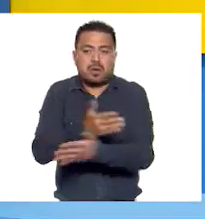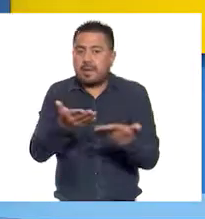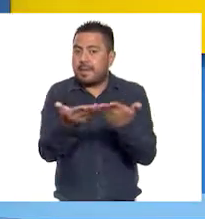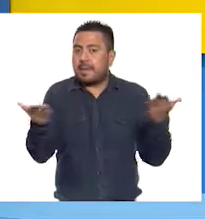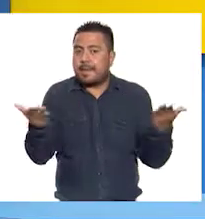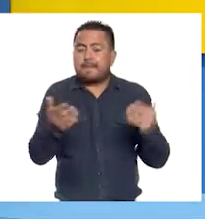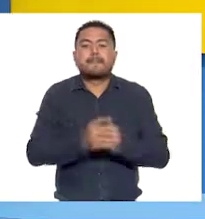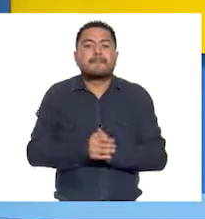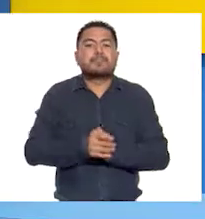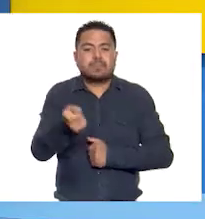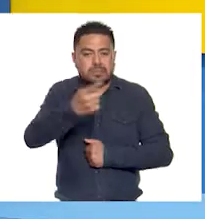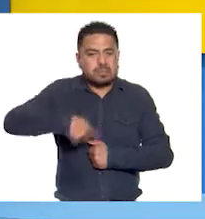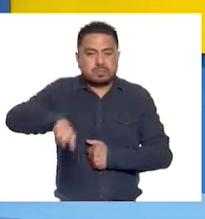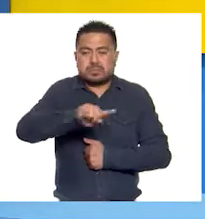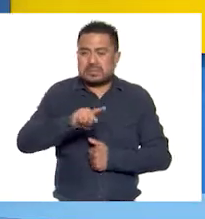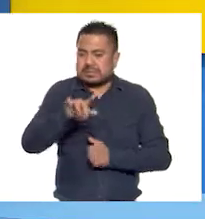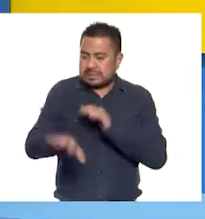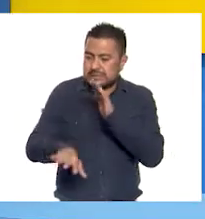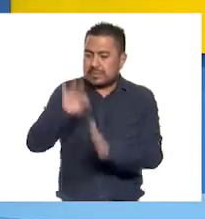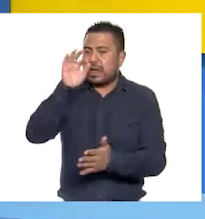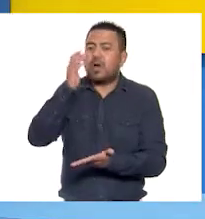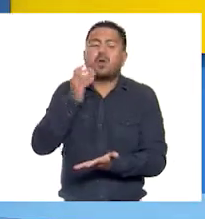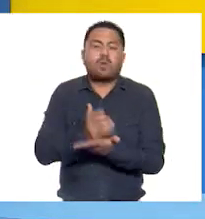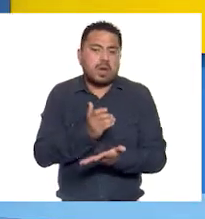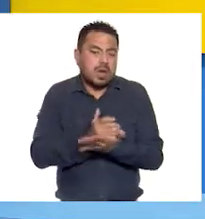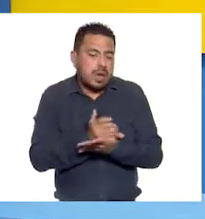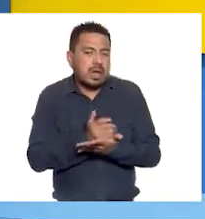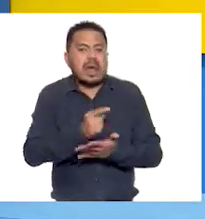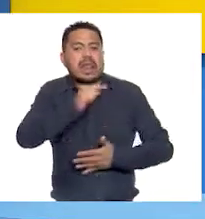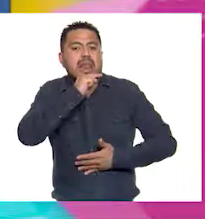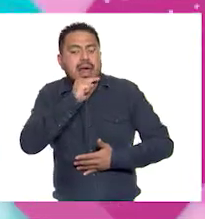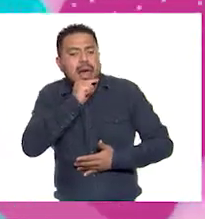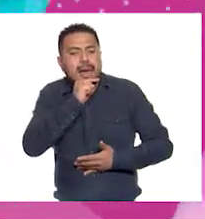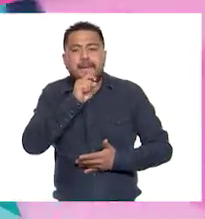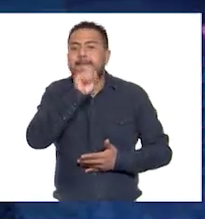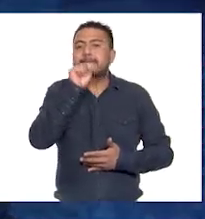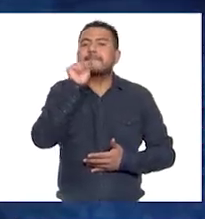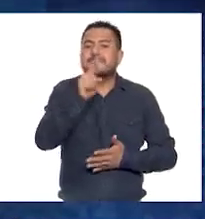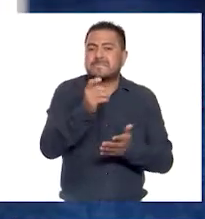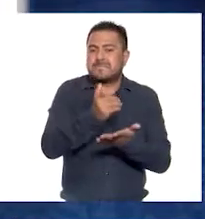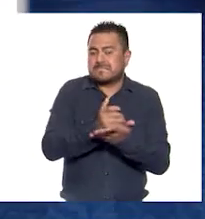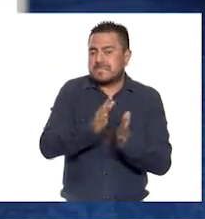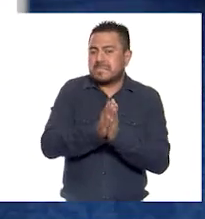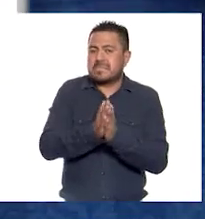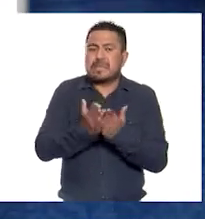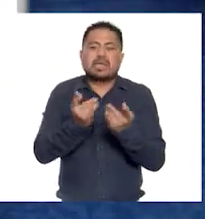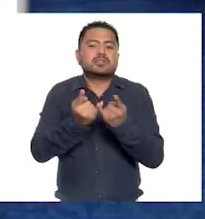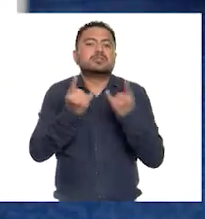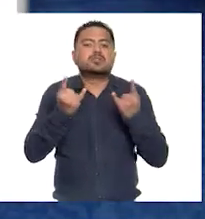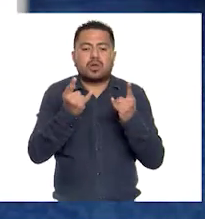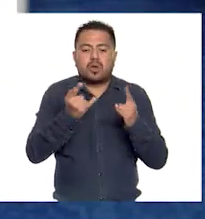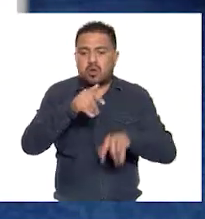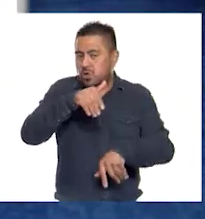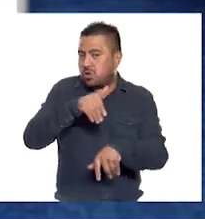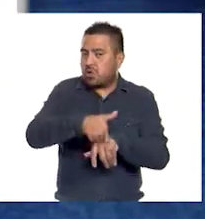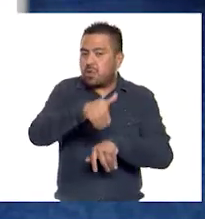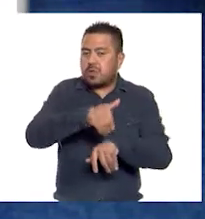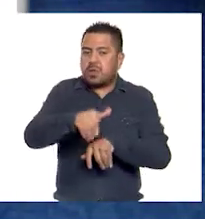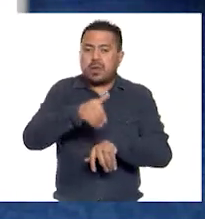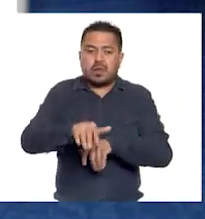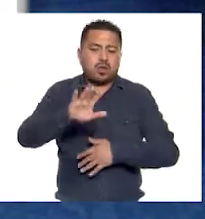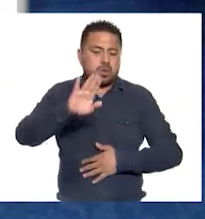compañeros, vayan entonces por su cuaderno, una pluma o lápiz y su libro de historia para que lo abran en las